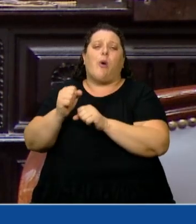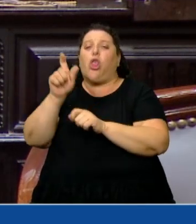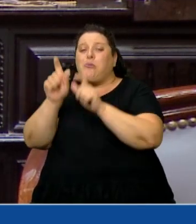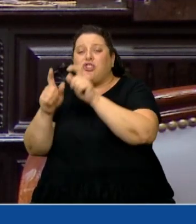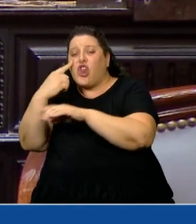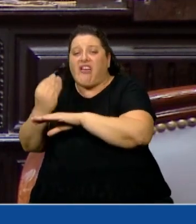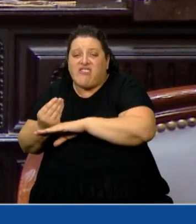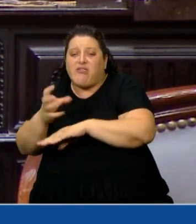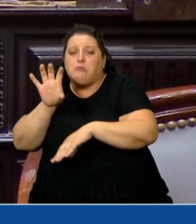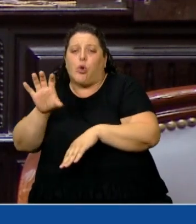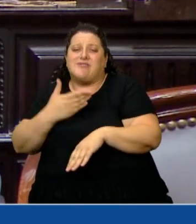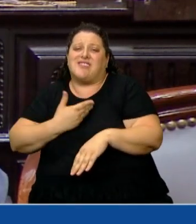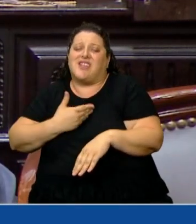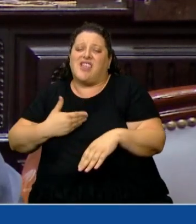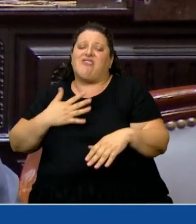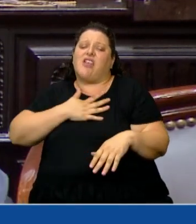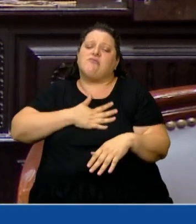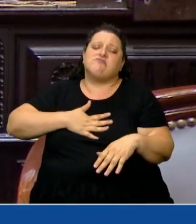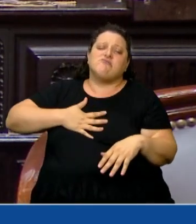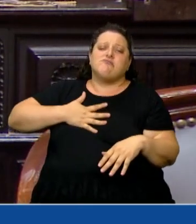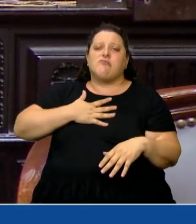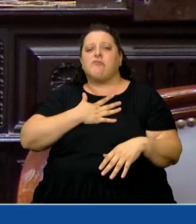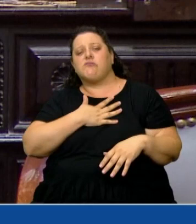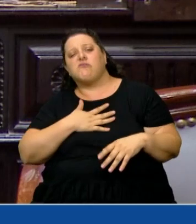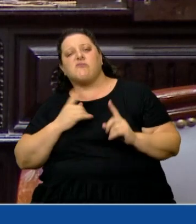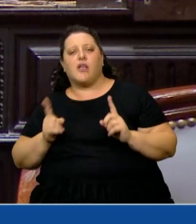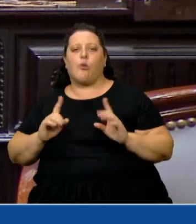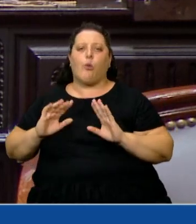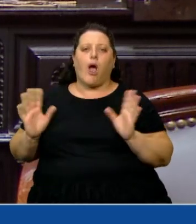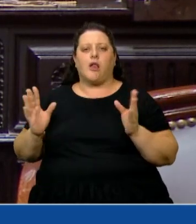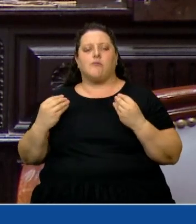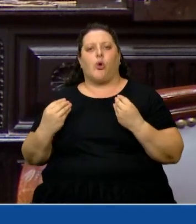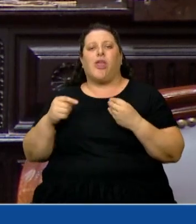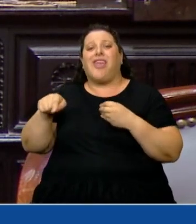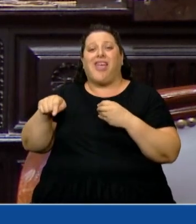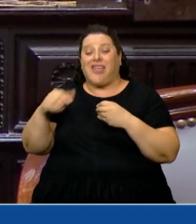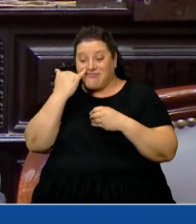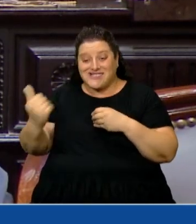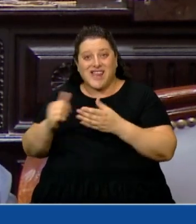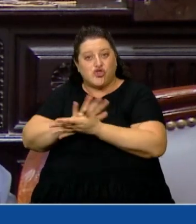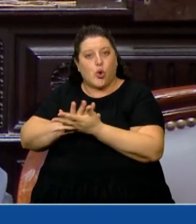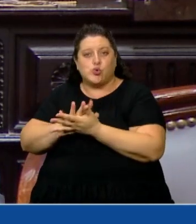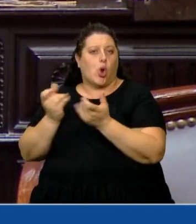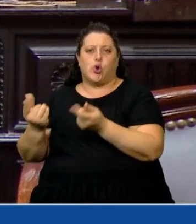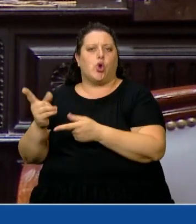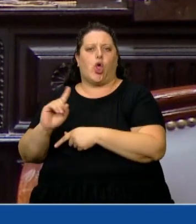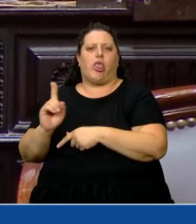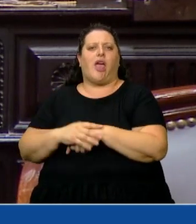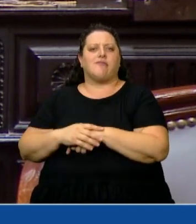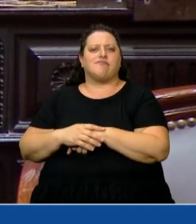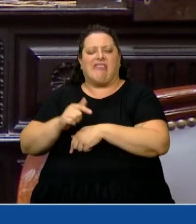plazo. Nosotros lo que sí tenemos que hacer es dar soluciones ya. Y para eso también